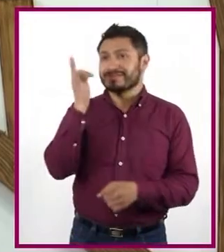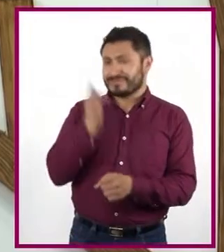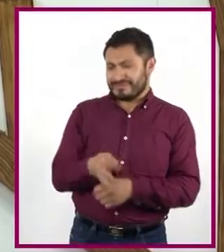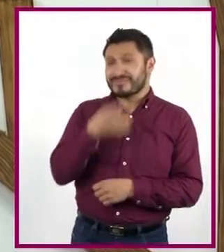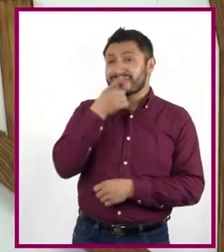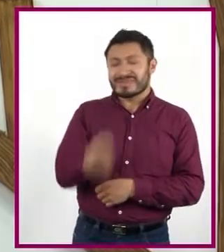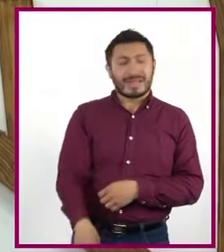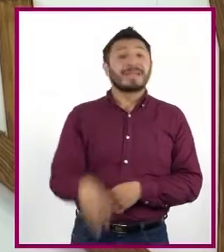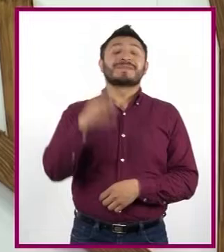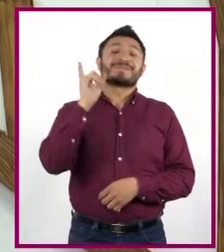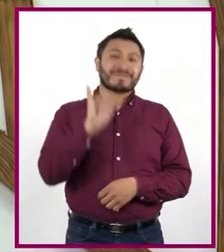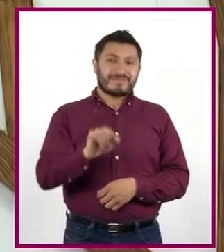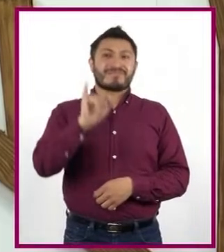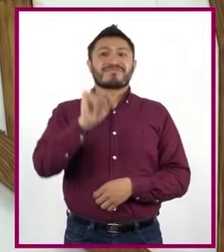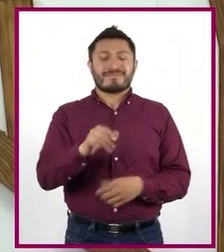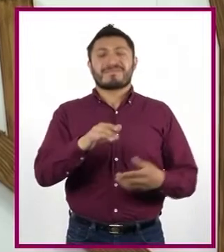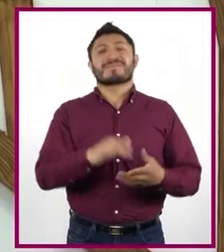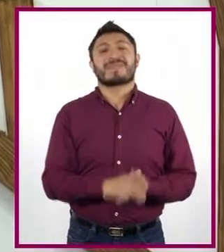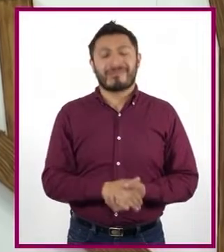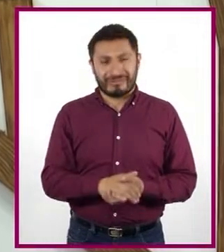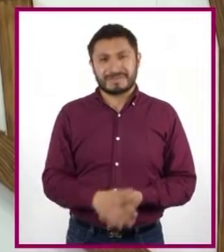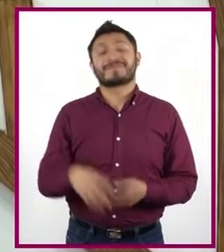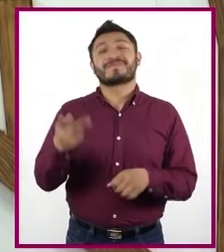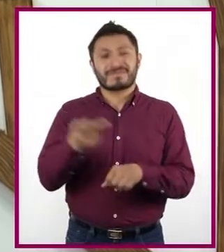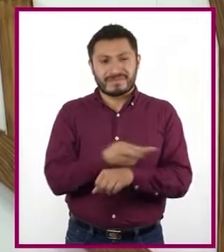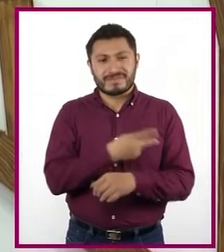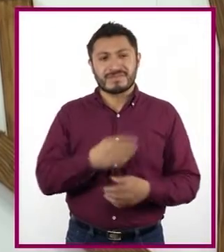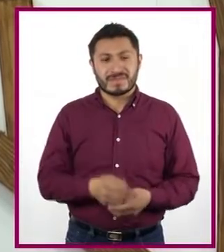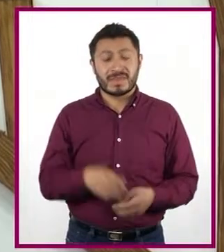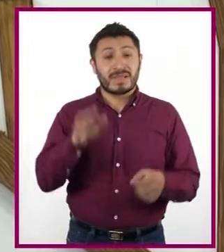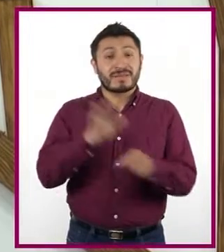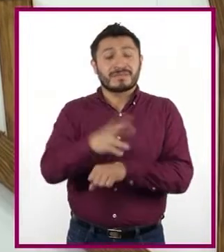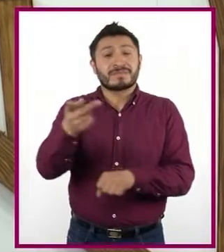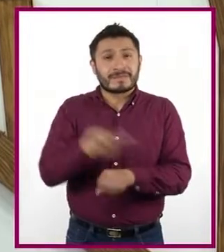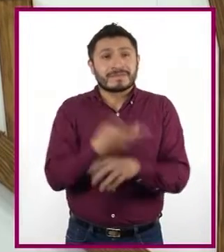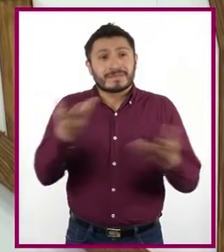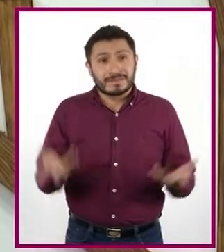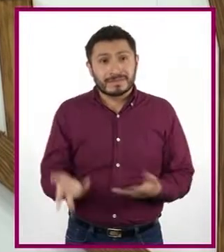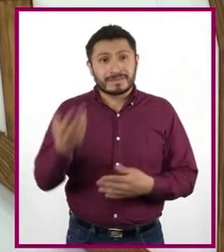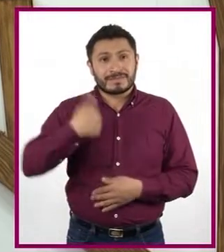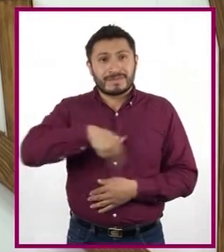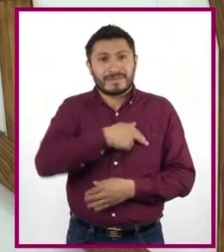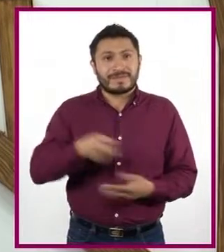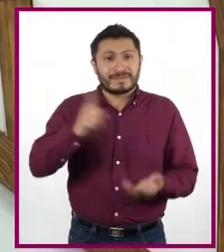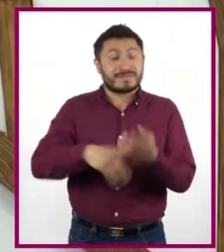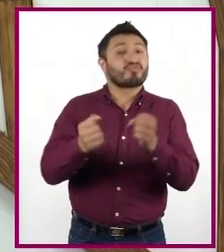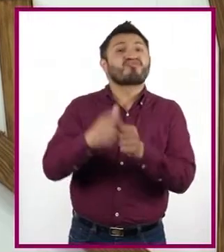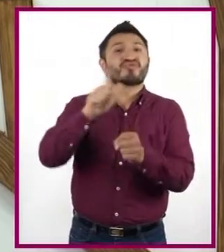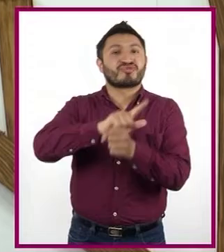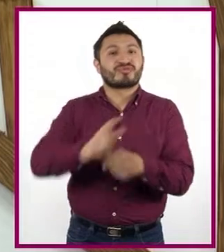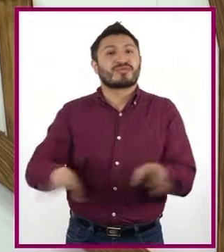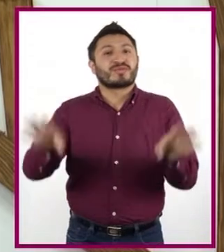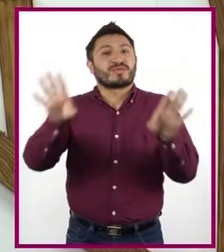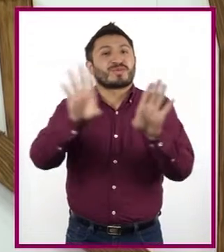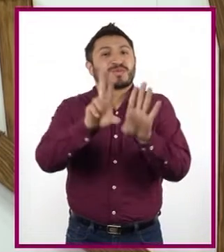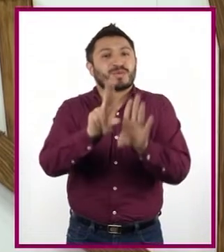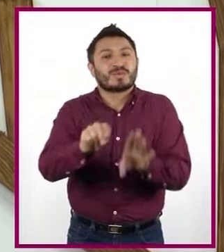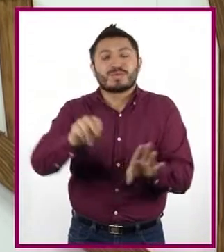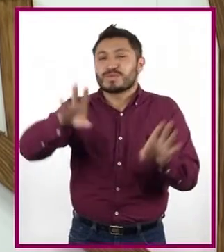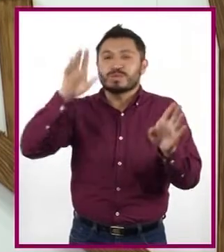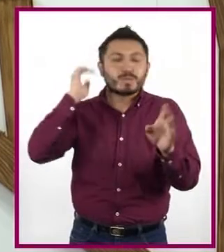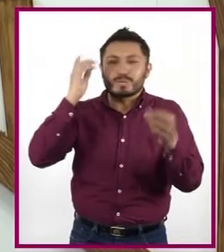que desafortunadamente sí pasa. Lo que sucede es que como sociedad no nos damos cuenta que desperdiciamos